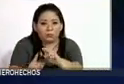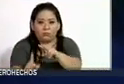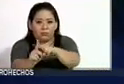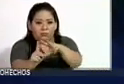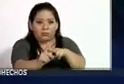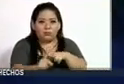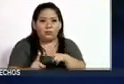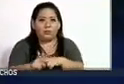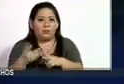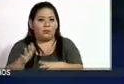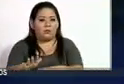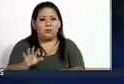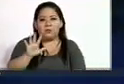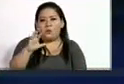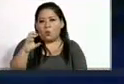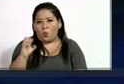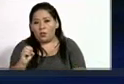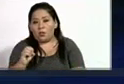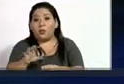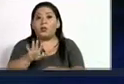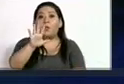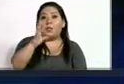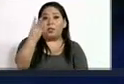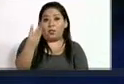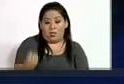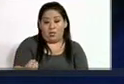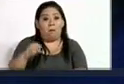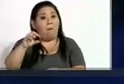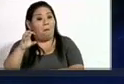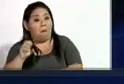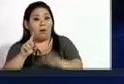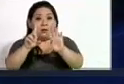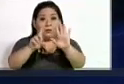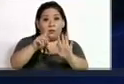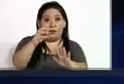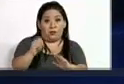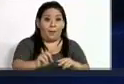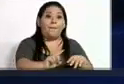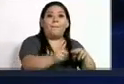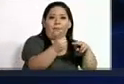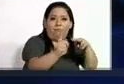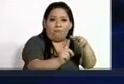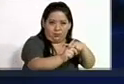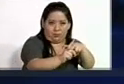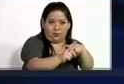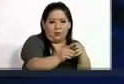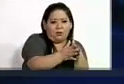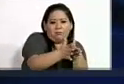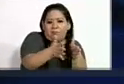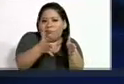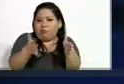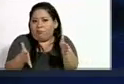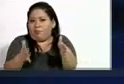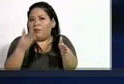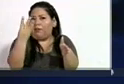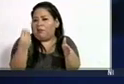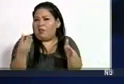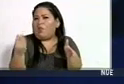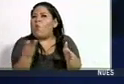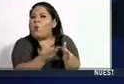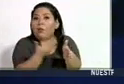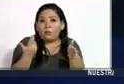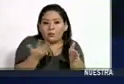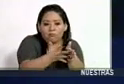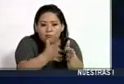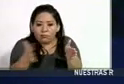50, 40 días después o 50 días después del primero en grandes cantidades, cientos de